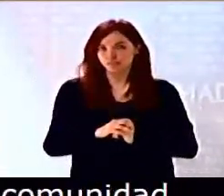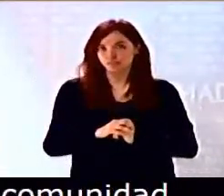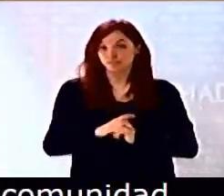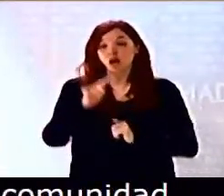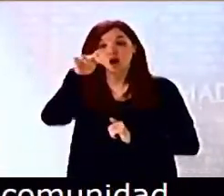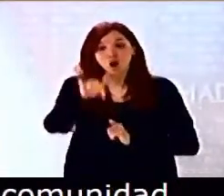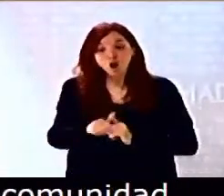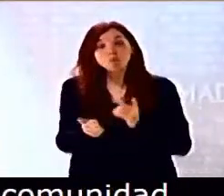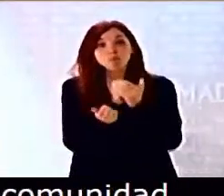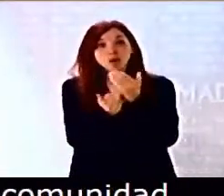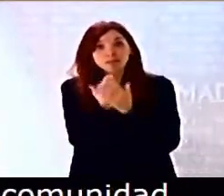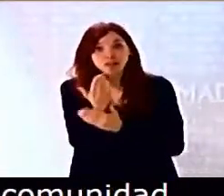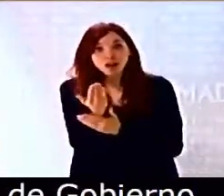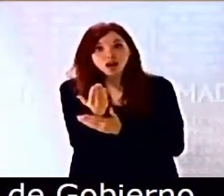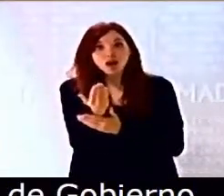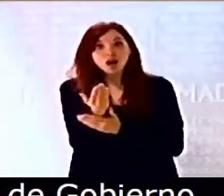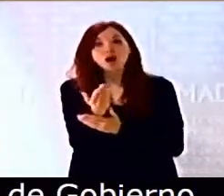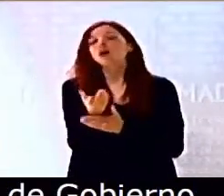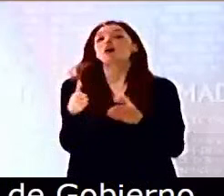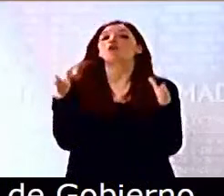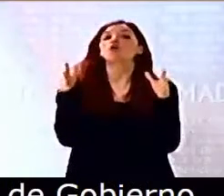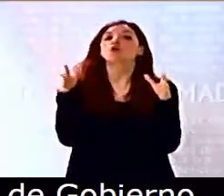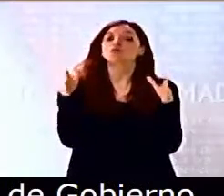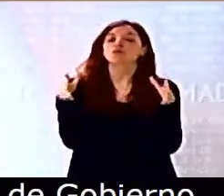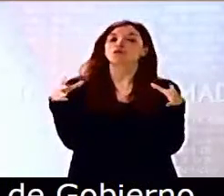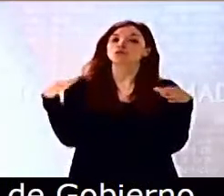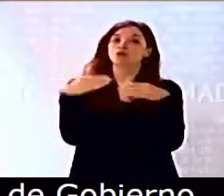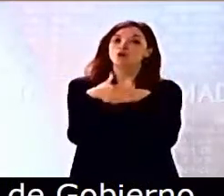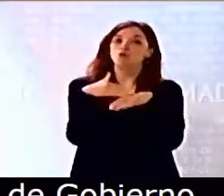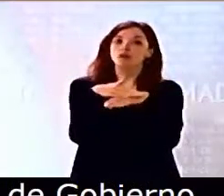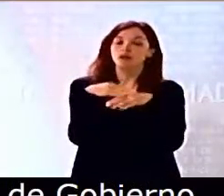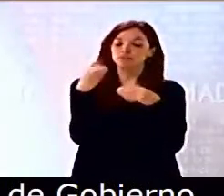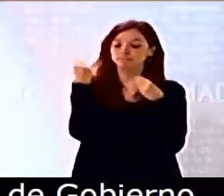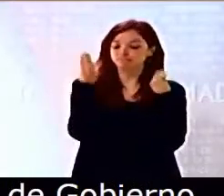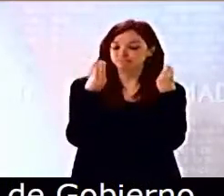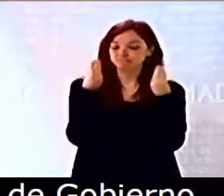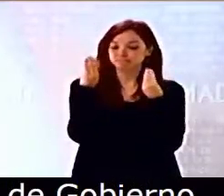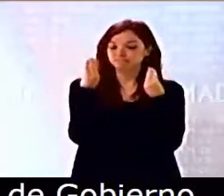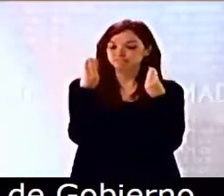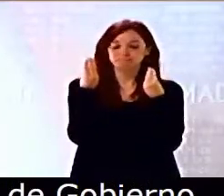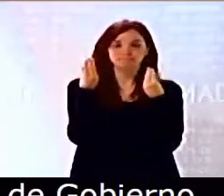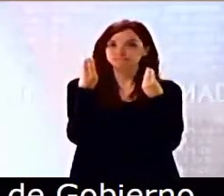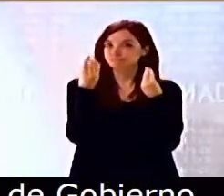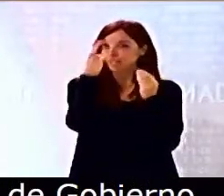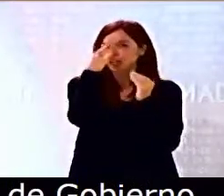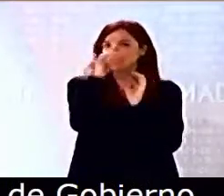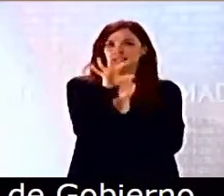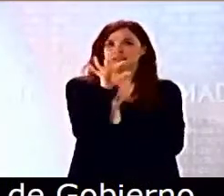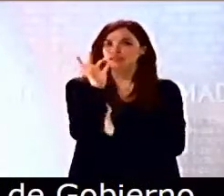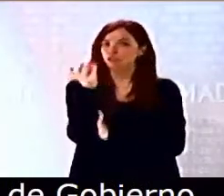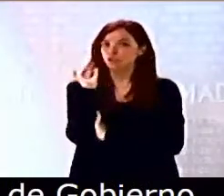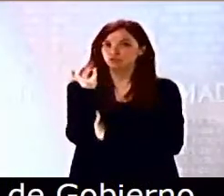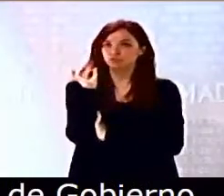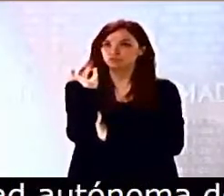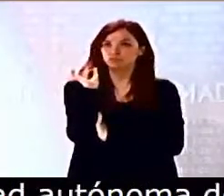adoptar la decisión de que la Comunidad Autónoma de Extremadura